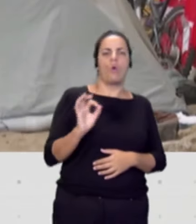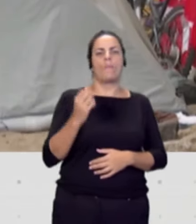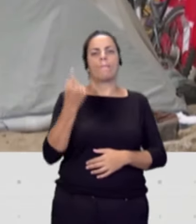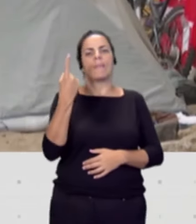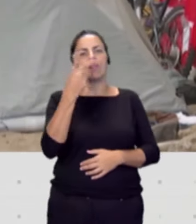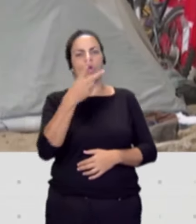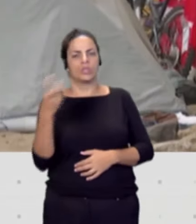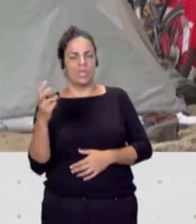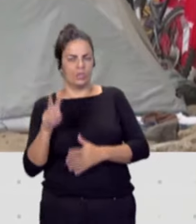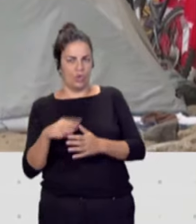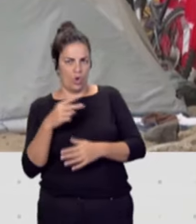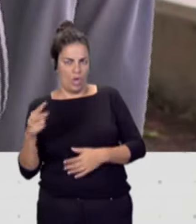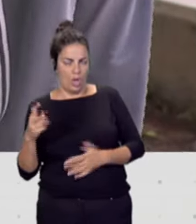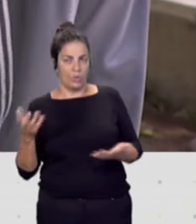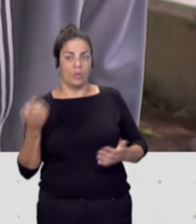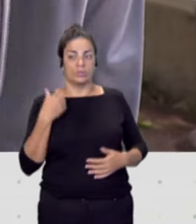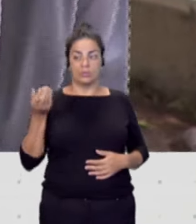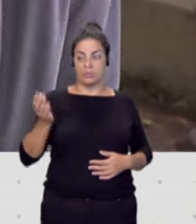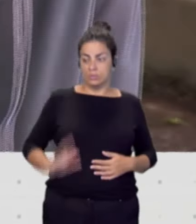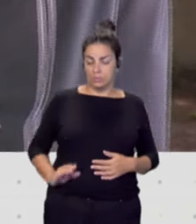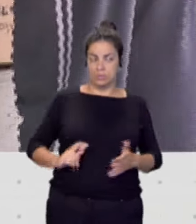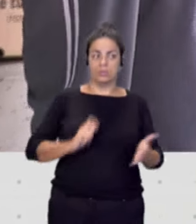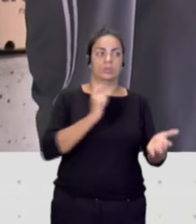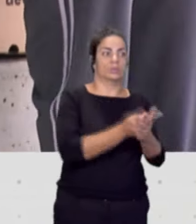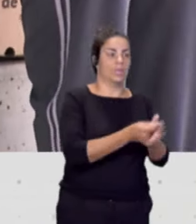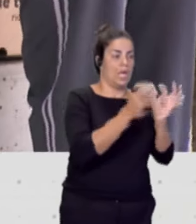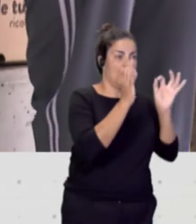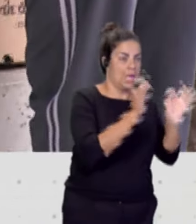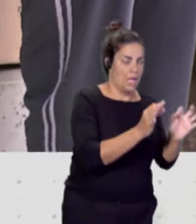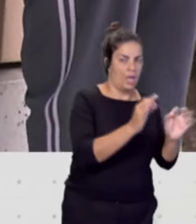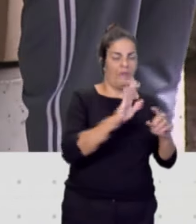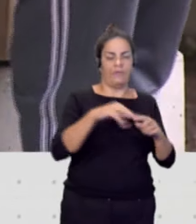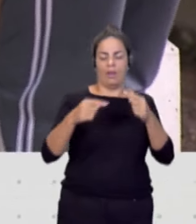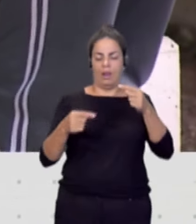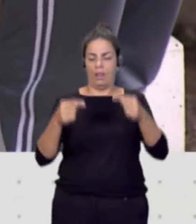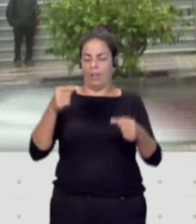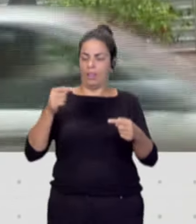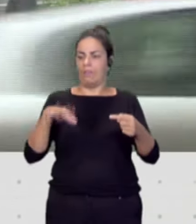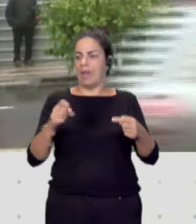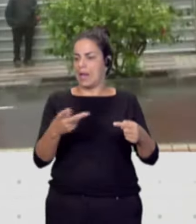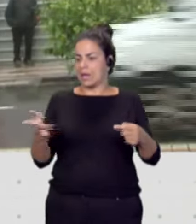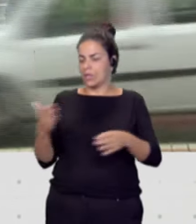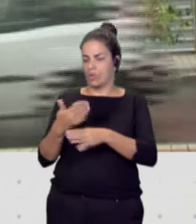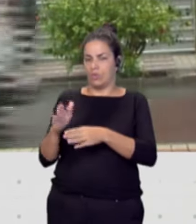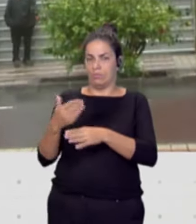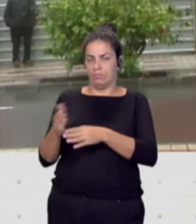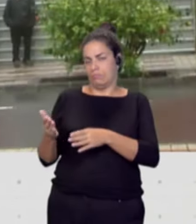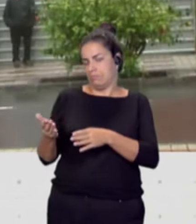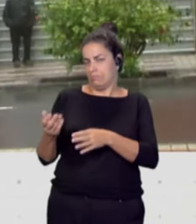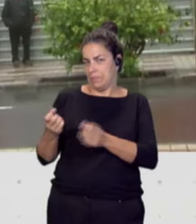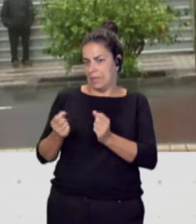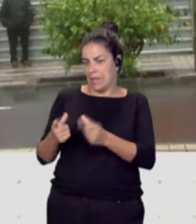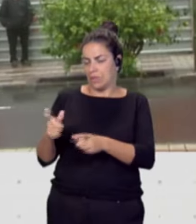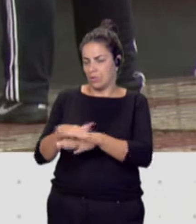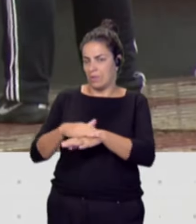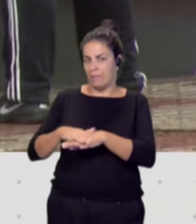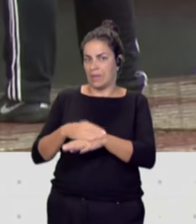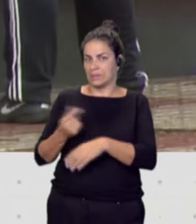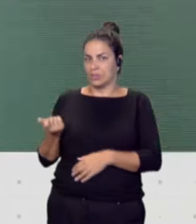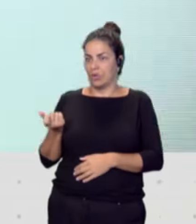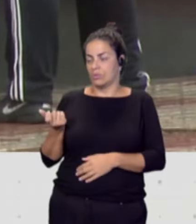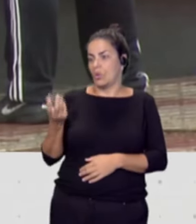evidentemente la diferencia económica que te queda para sostener el resto de los gastos básicos que tiene una familia es muy insuficiente. Y